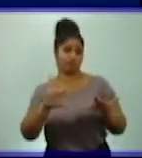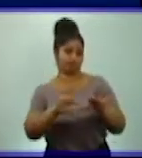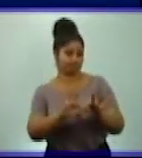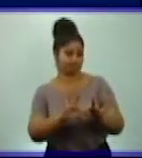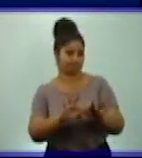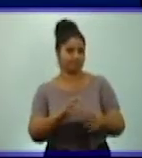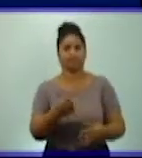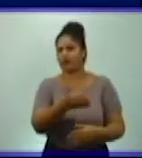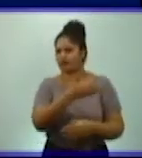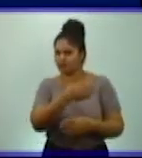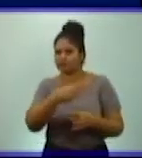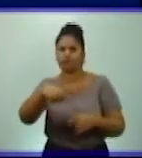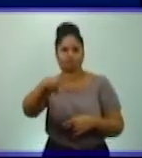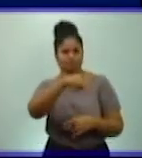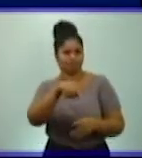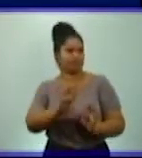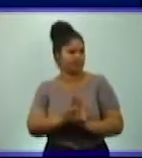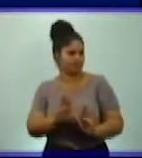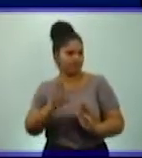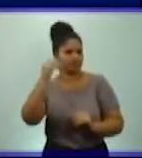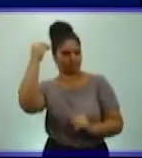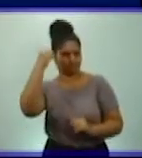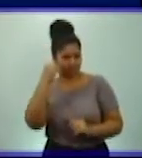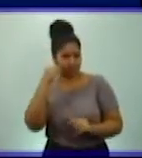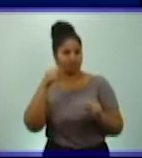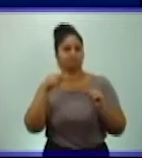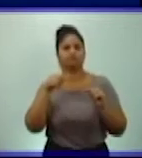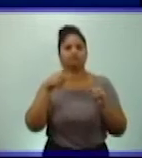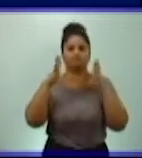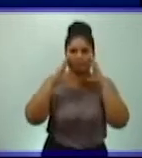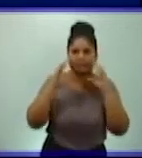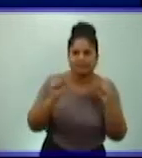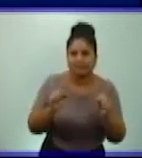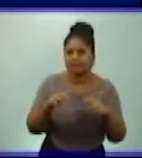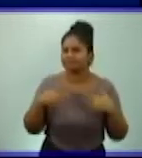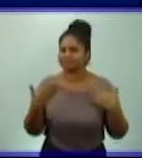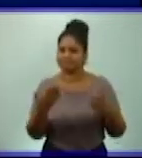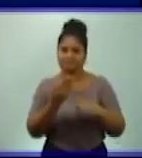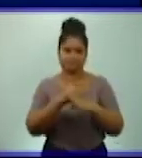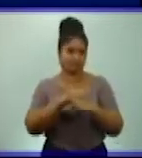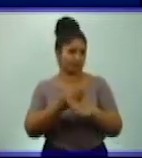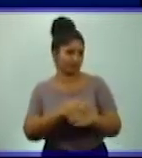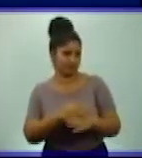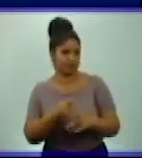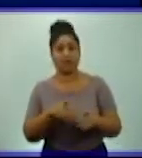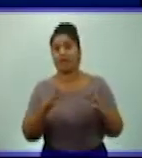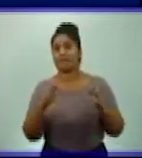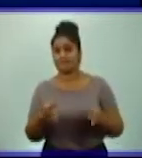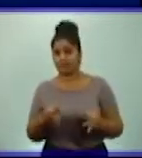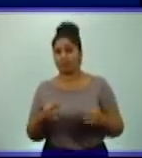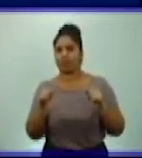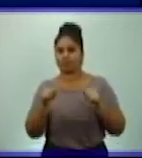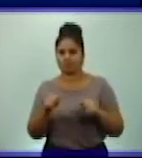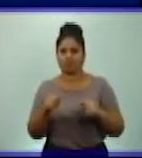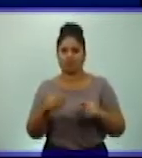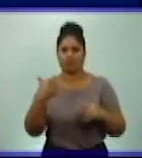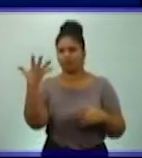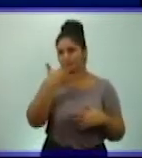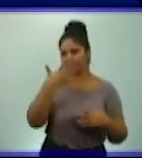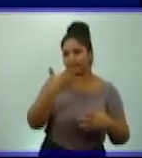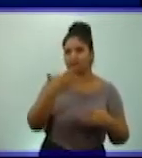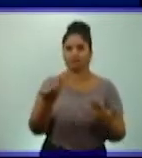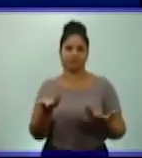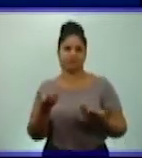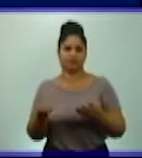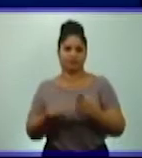sus características peculiares y que fue cultivado primeramente por los 3 grandes poetas del medioevo